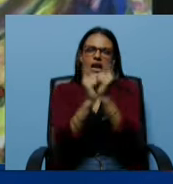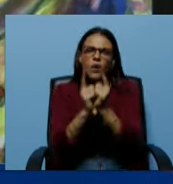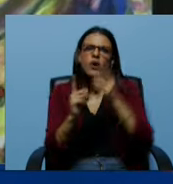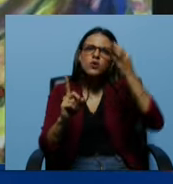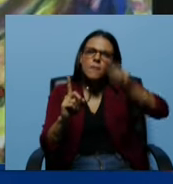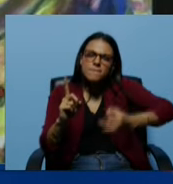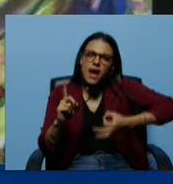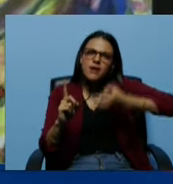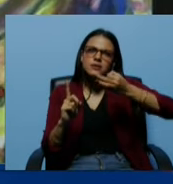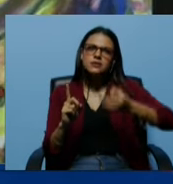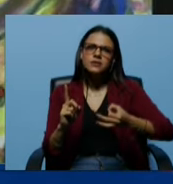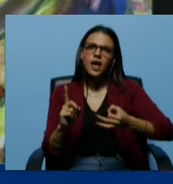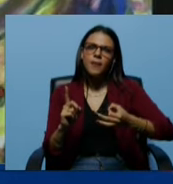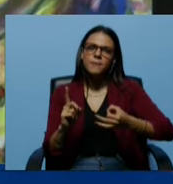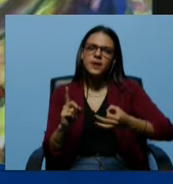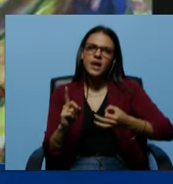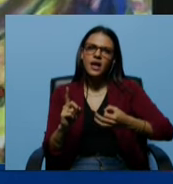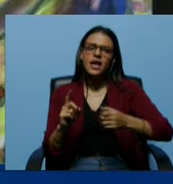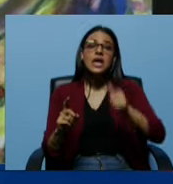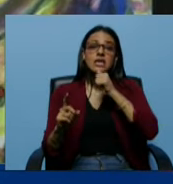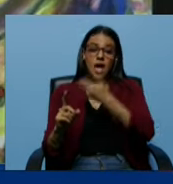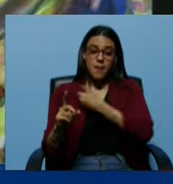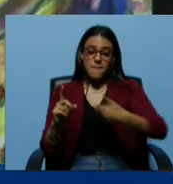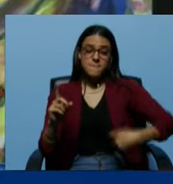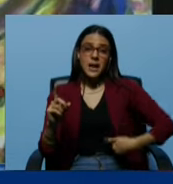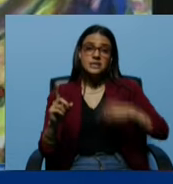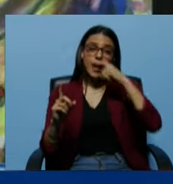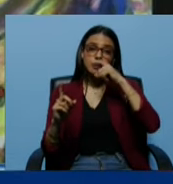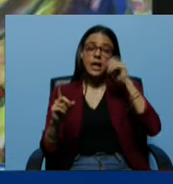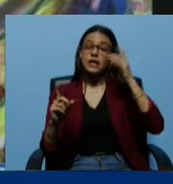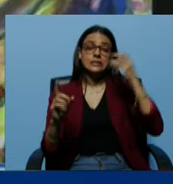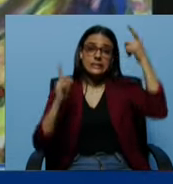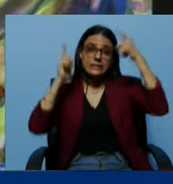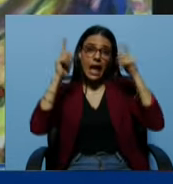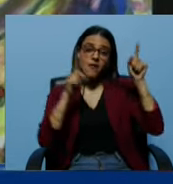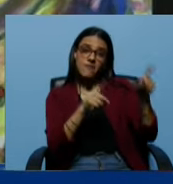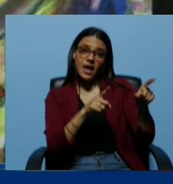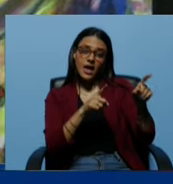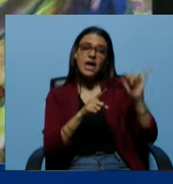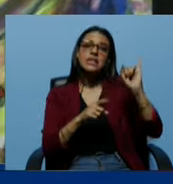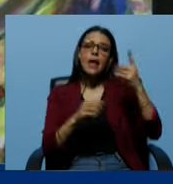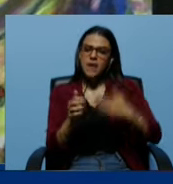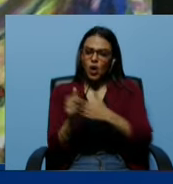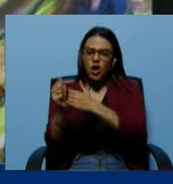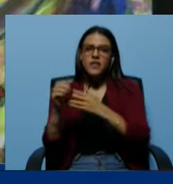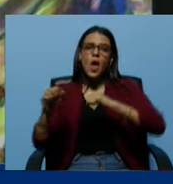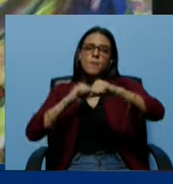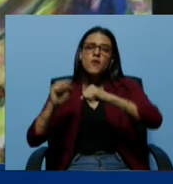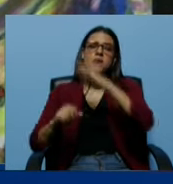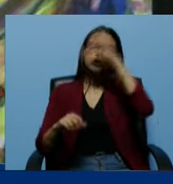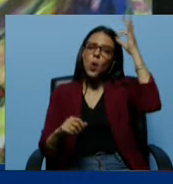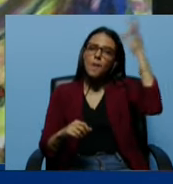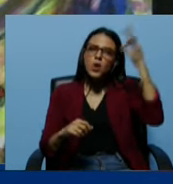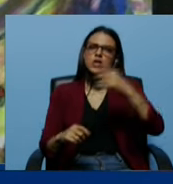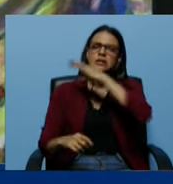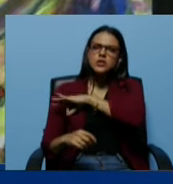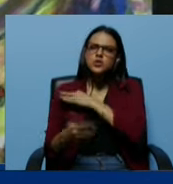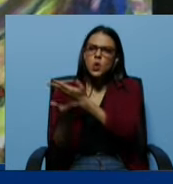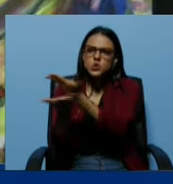siempre allí entre el comandante Chávez y el liderazgo de los movimientos populares,